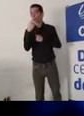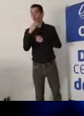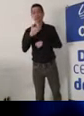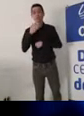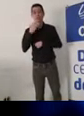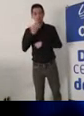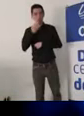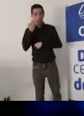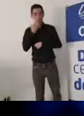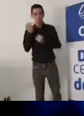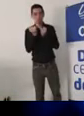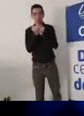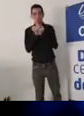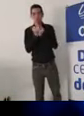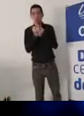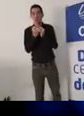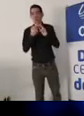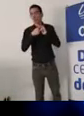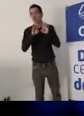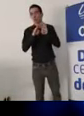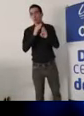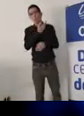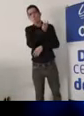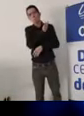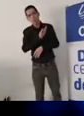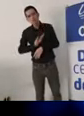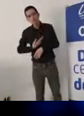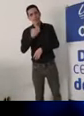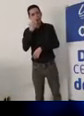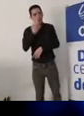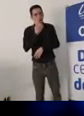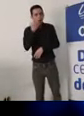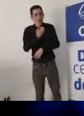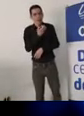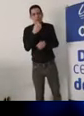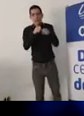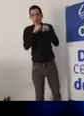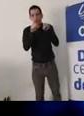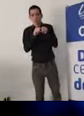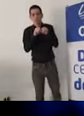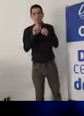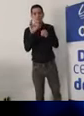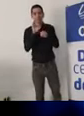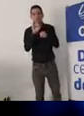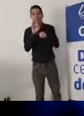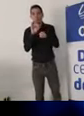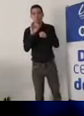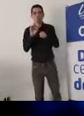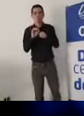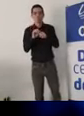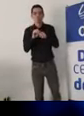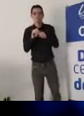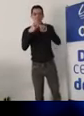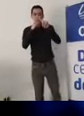escuelas, como representantes de cursos, siendo personeros, teniendo algún tipo de rol de liderazgo estudiantil. Bueno, yo arranqué a